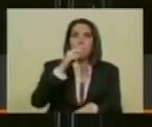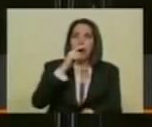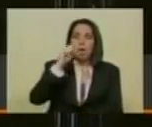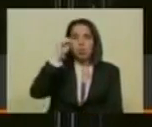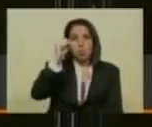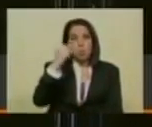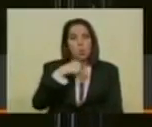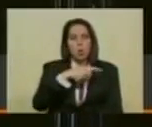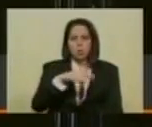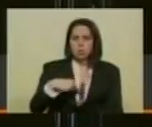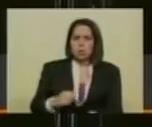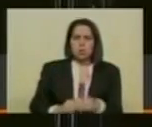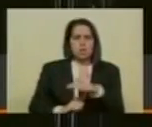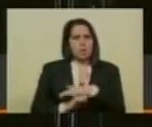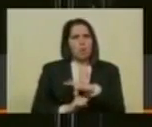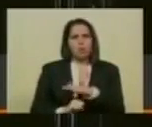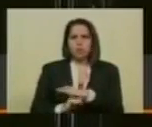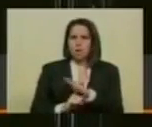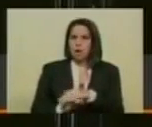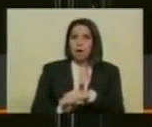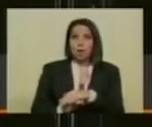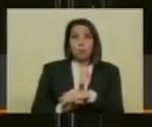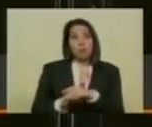te apoyamos, pero